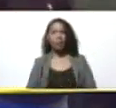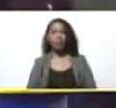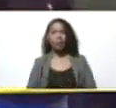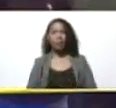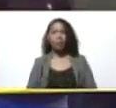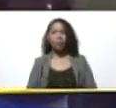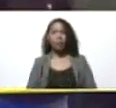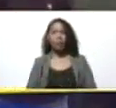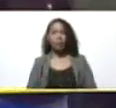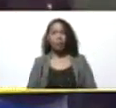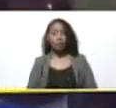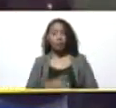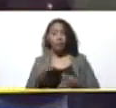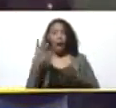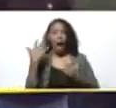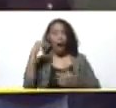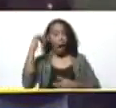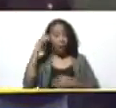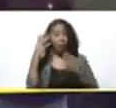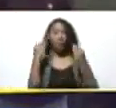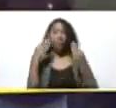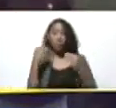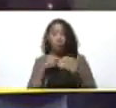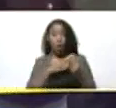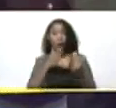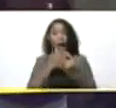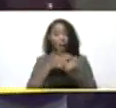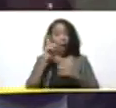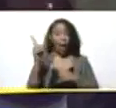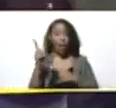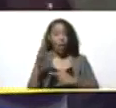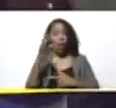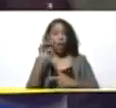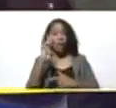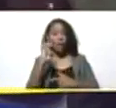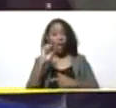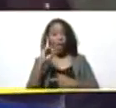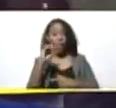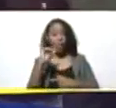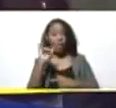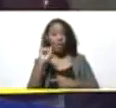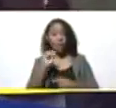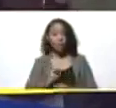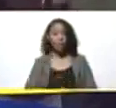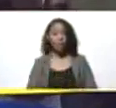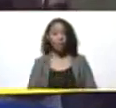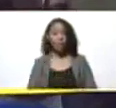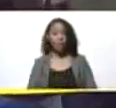Había muchos, entre ellos Freddy Bernal,